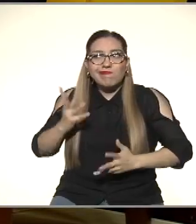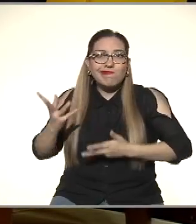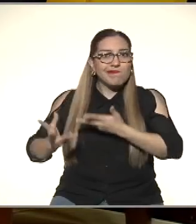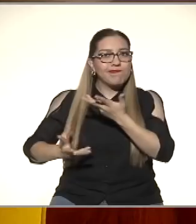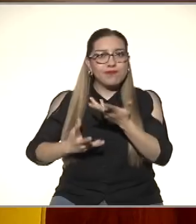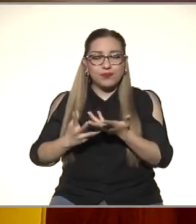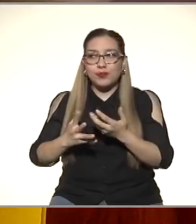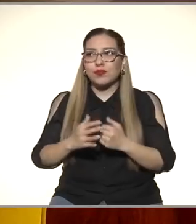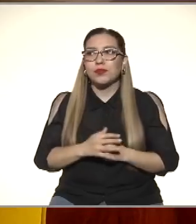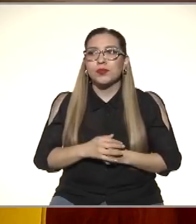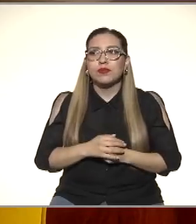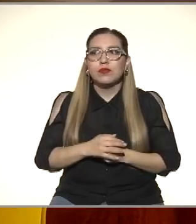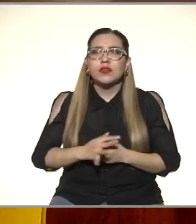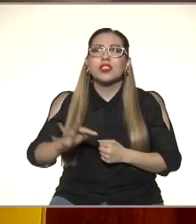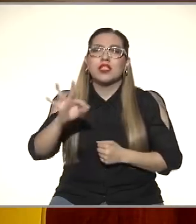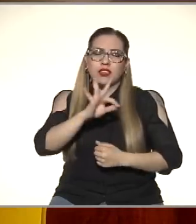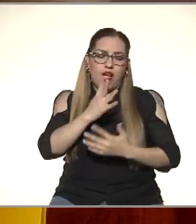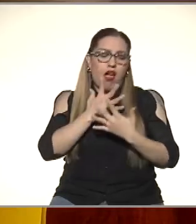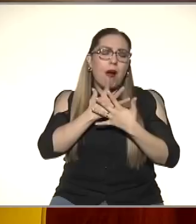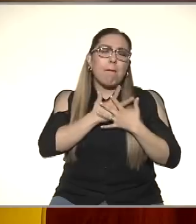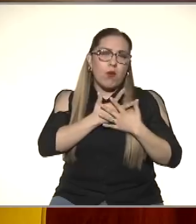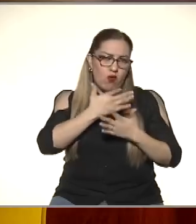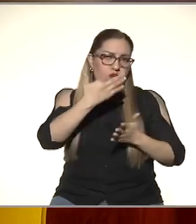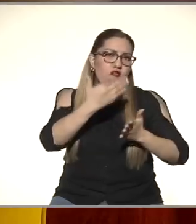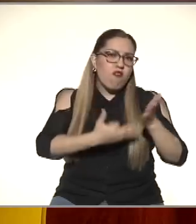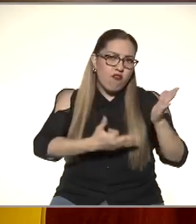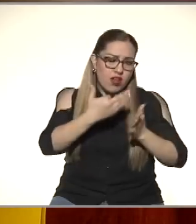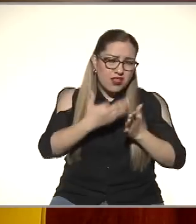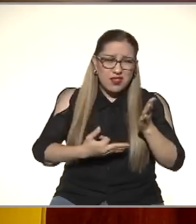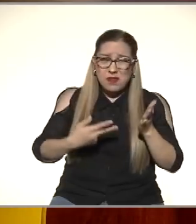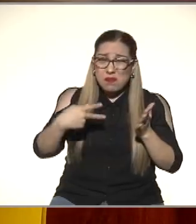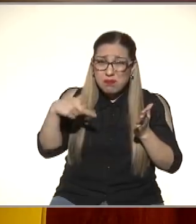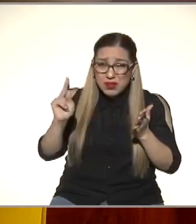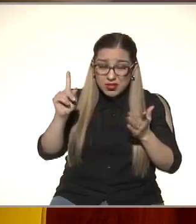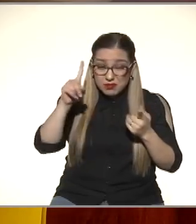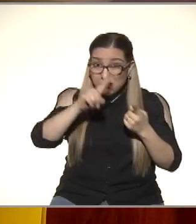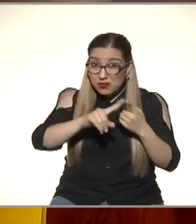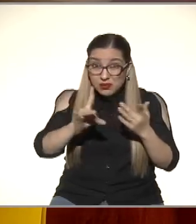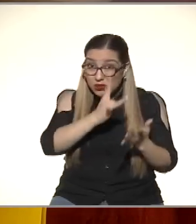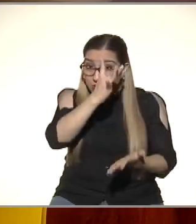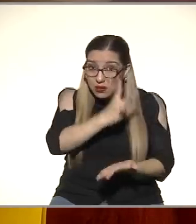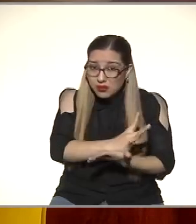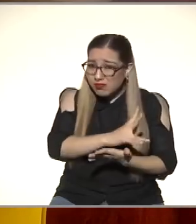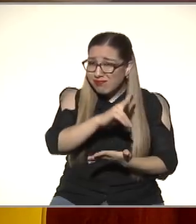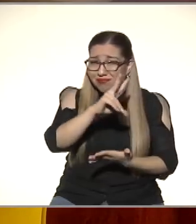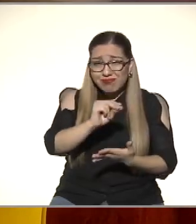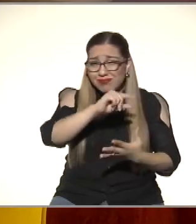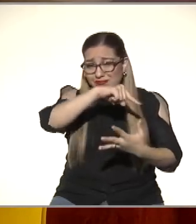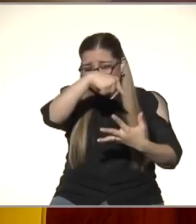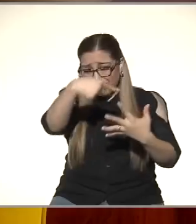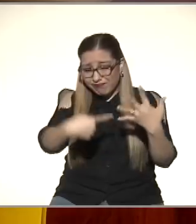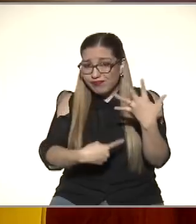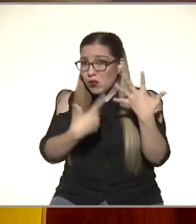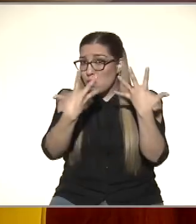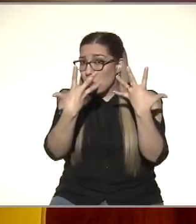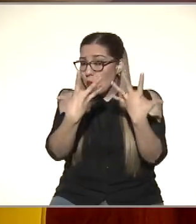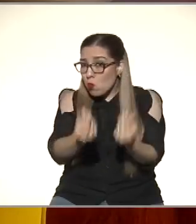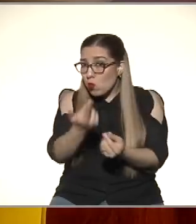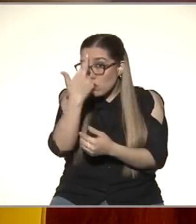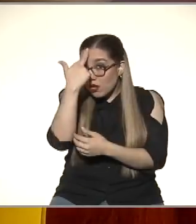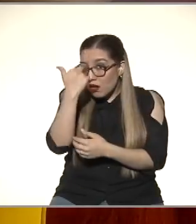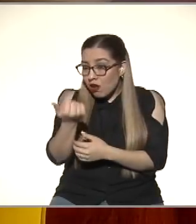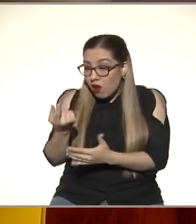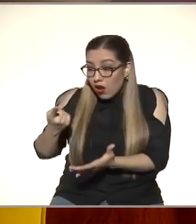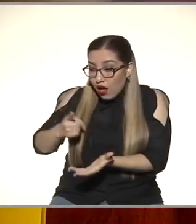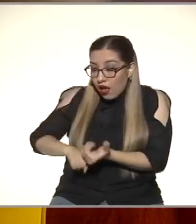que puede ser por falta de amor, pero puede haber muchos otros factores que se estén generando al interior de la pareja o de la